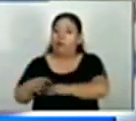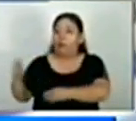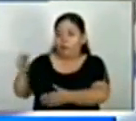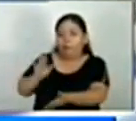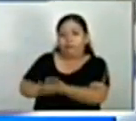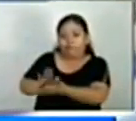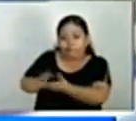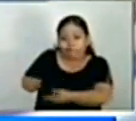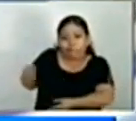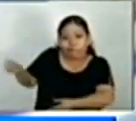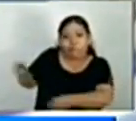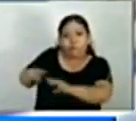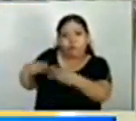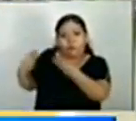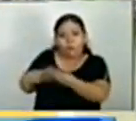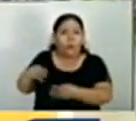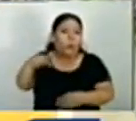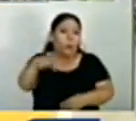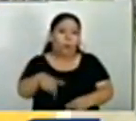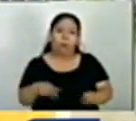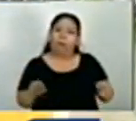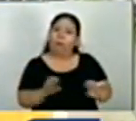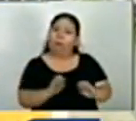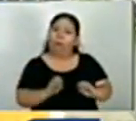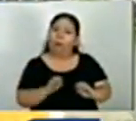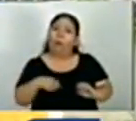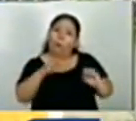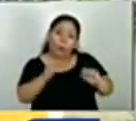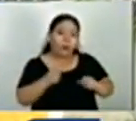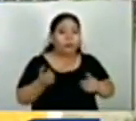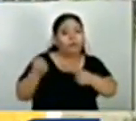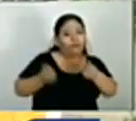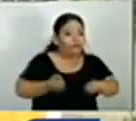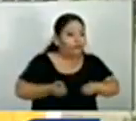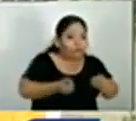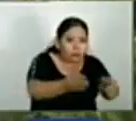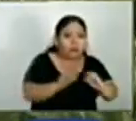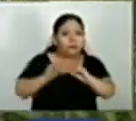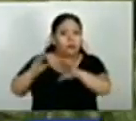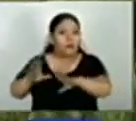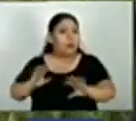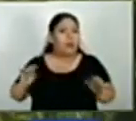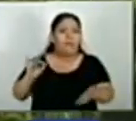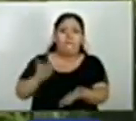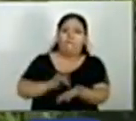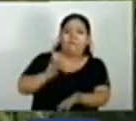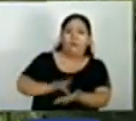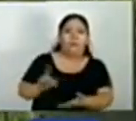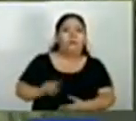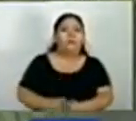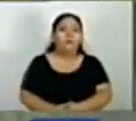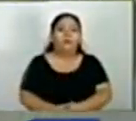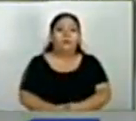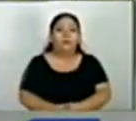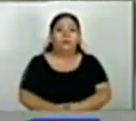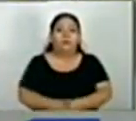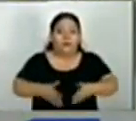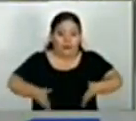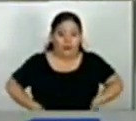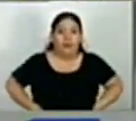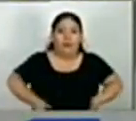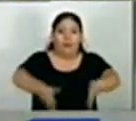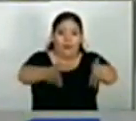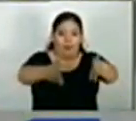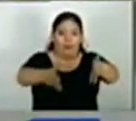las pandillas y actualmente pueden entregar los pedidos sin temor a ser extorsionados. En la calle